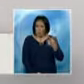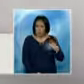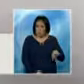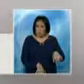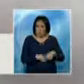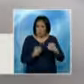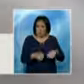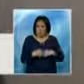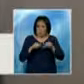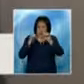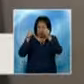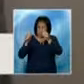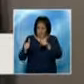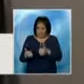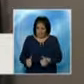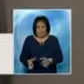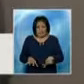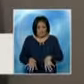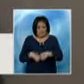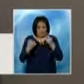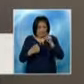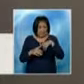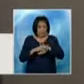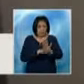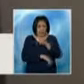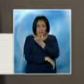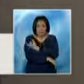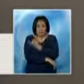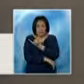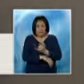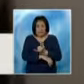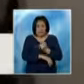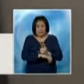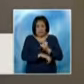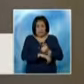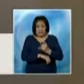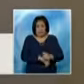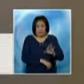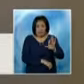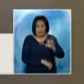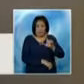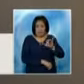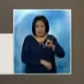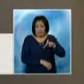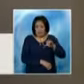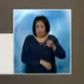Destruyeron cada imagen religiosa que encontraron en esta iglesia en Marawi, en Filipinas.